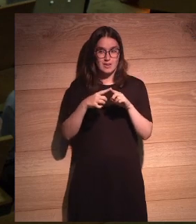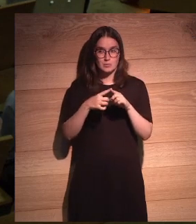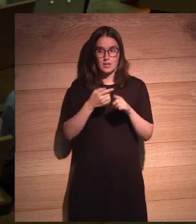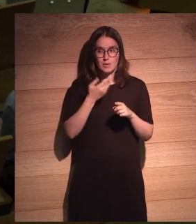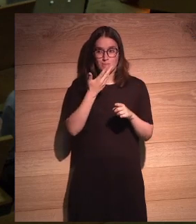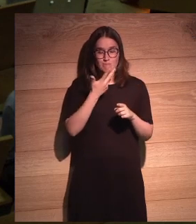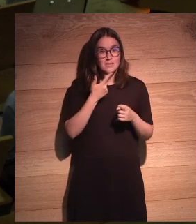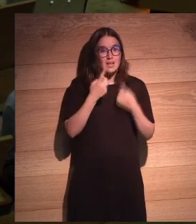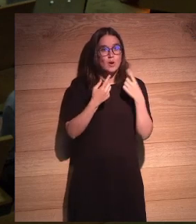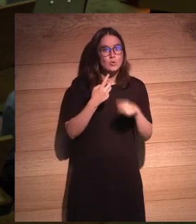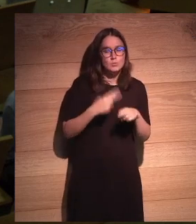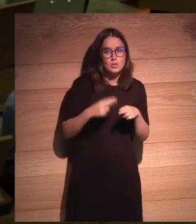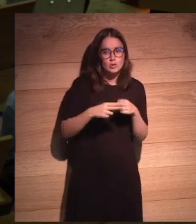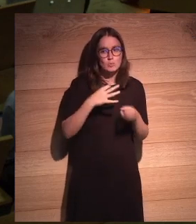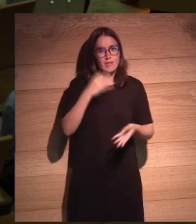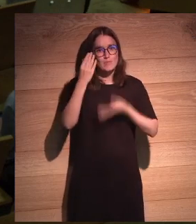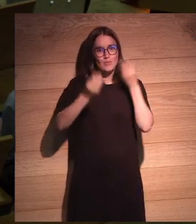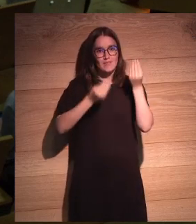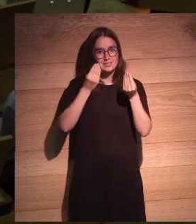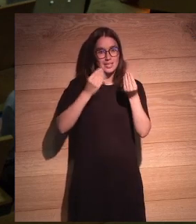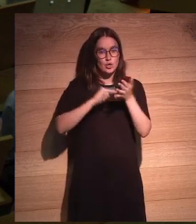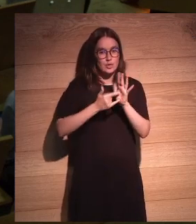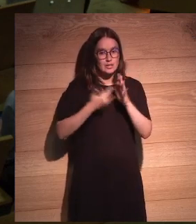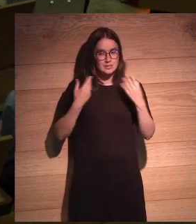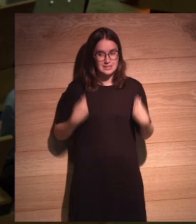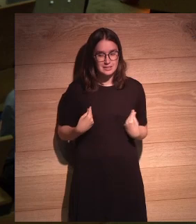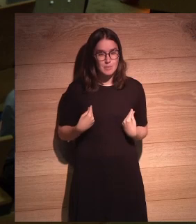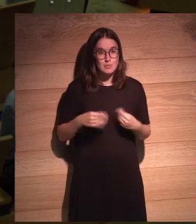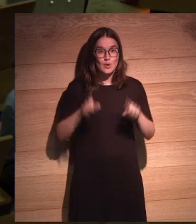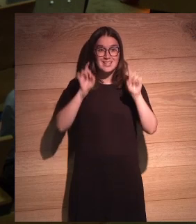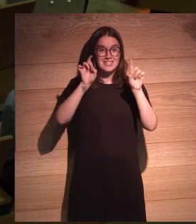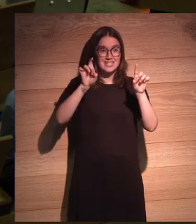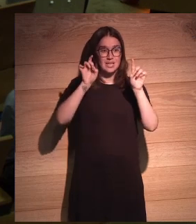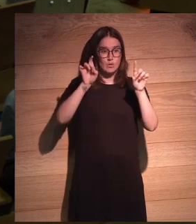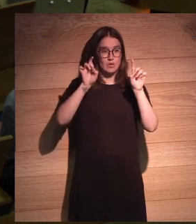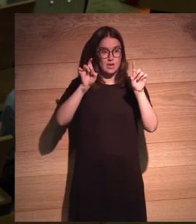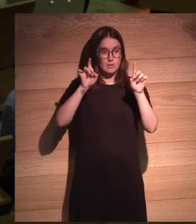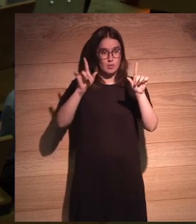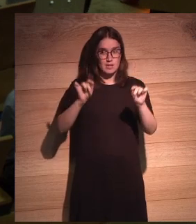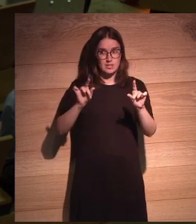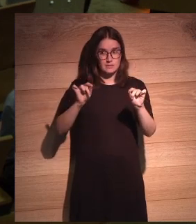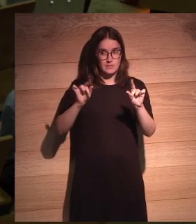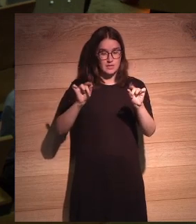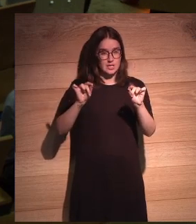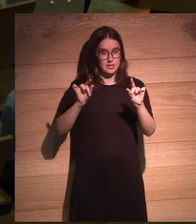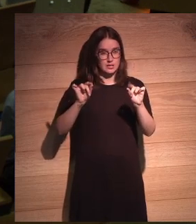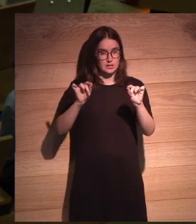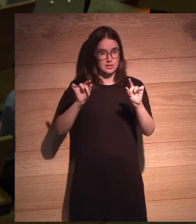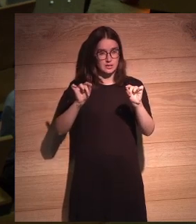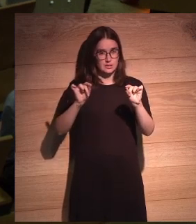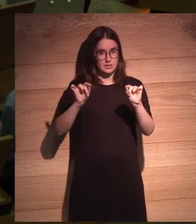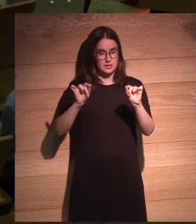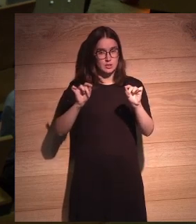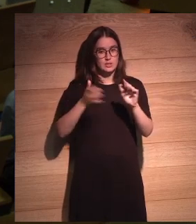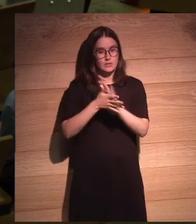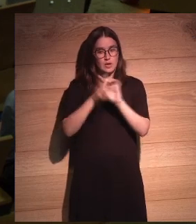tentación de algunos políticos que puedan pensar que con este sistema se educa, pero mucho más barato, con lo cual terminaría siendo una